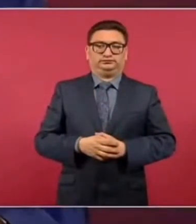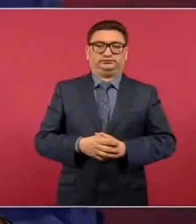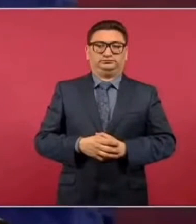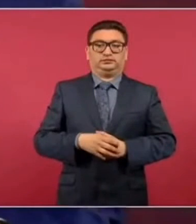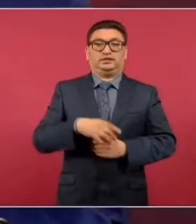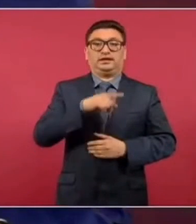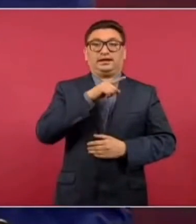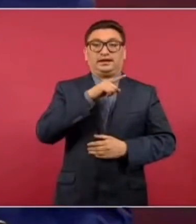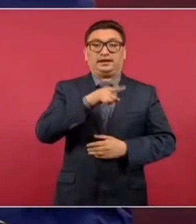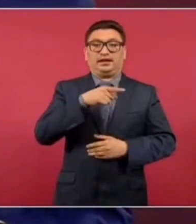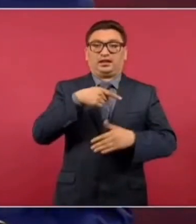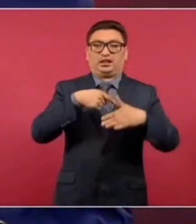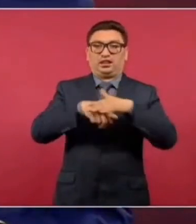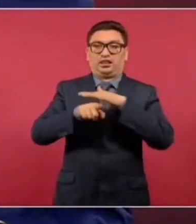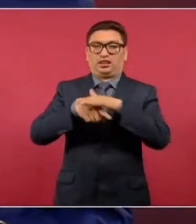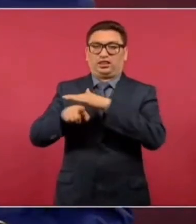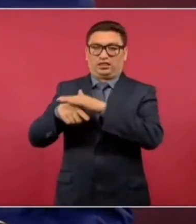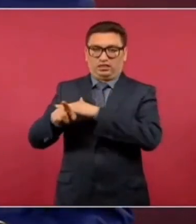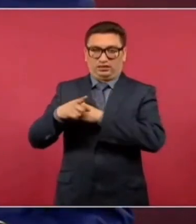difamar